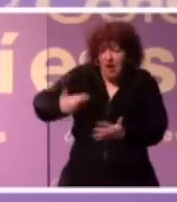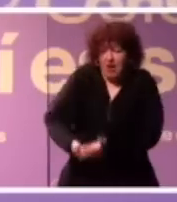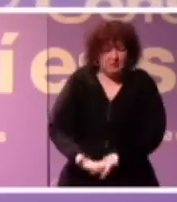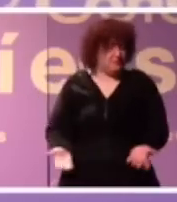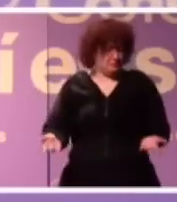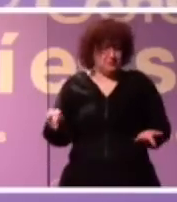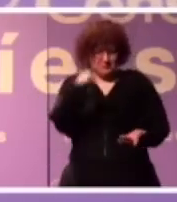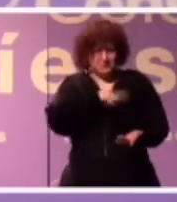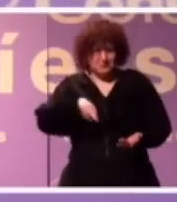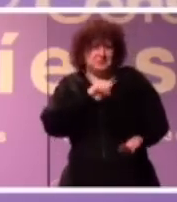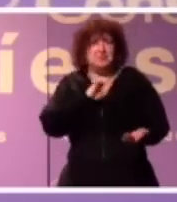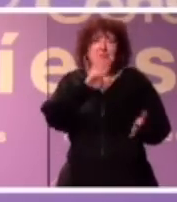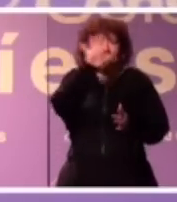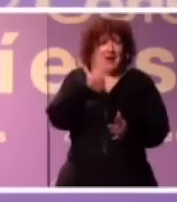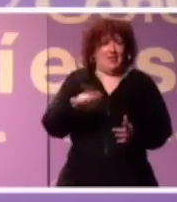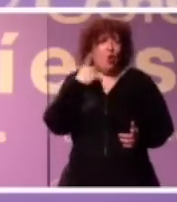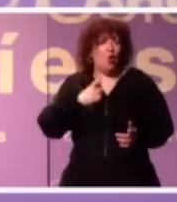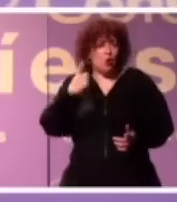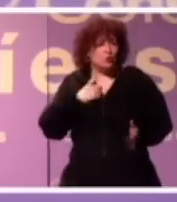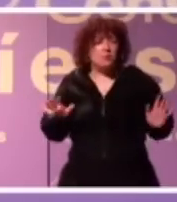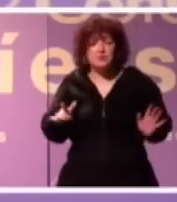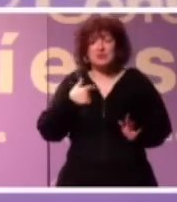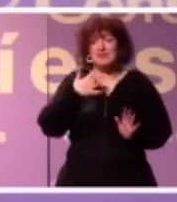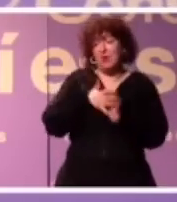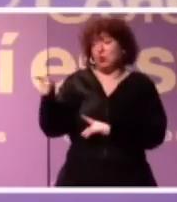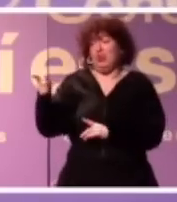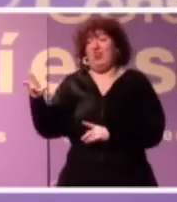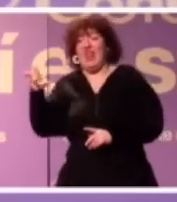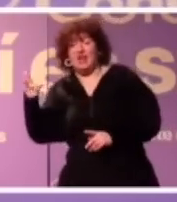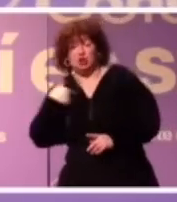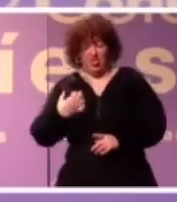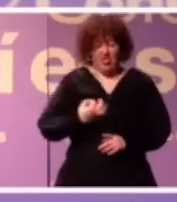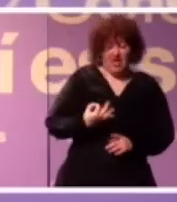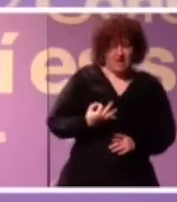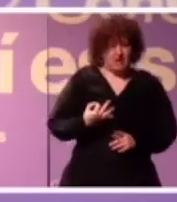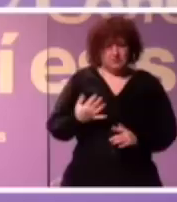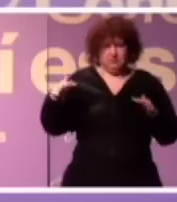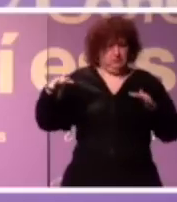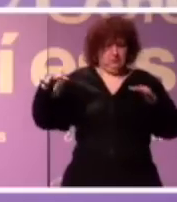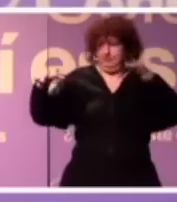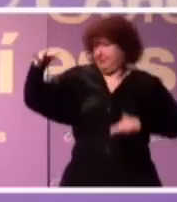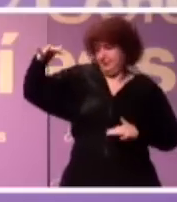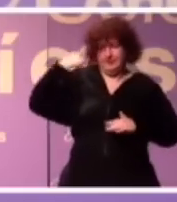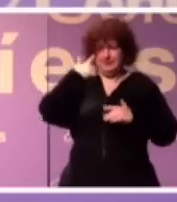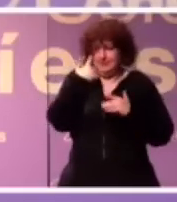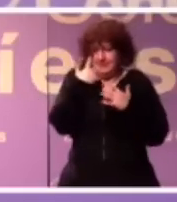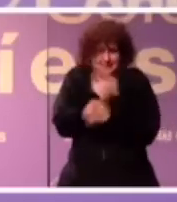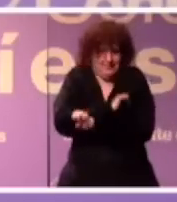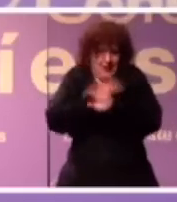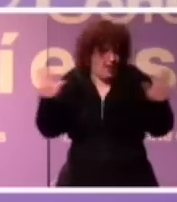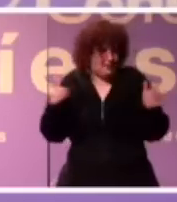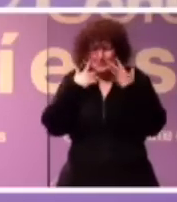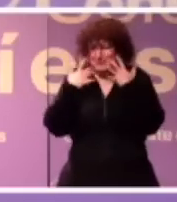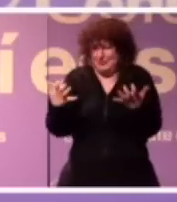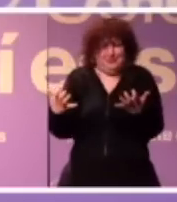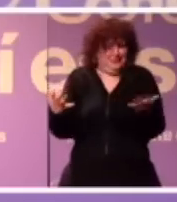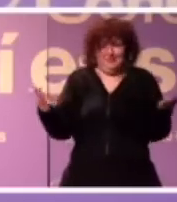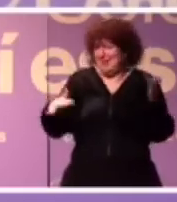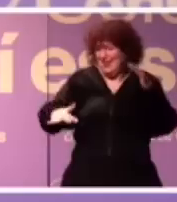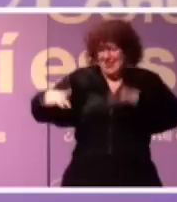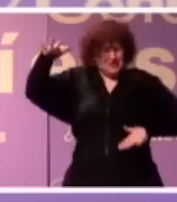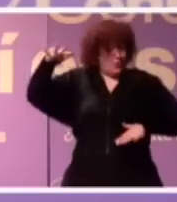prevé evidentemente si una tiene un deber y otro tiene derecho parte de una desigualdad esencial de una desigualdad